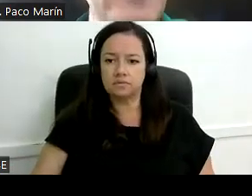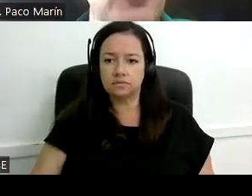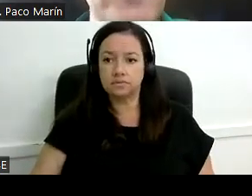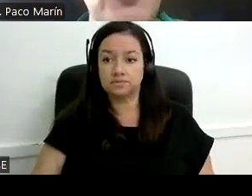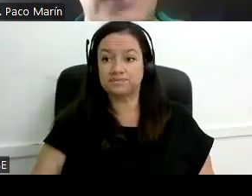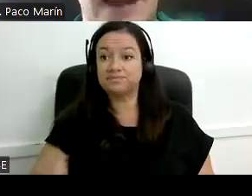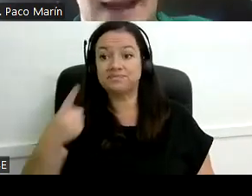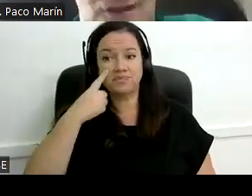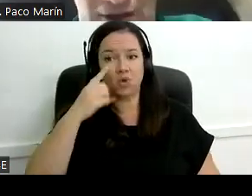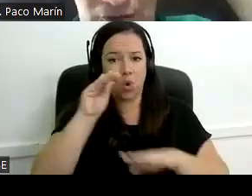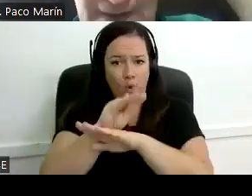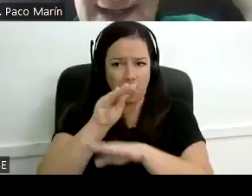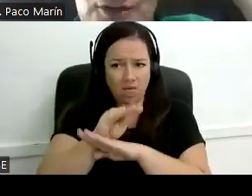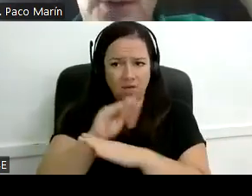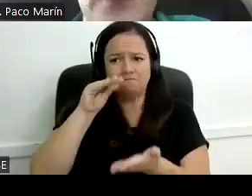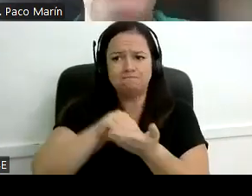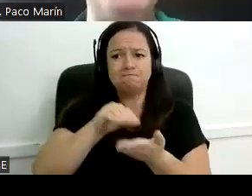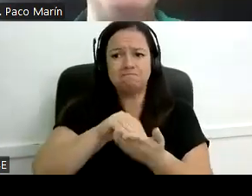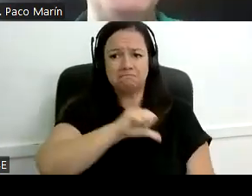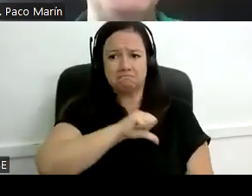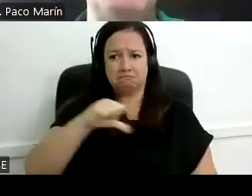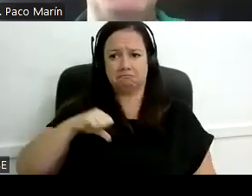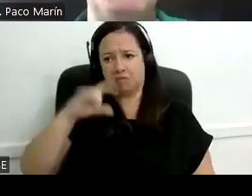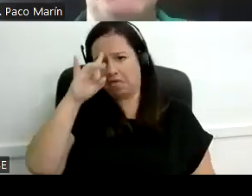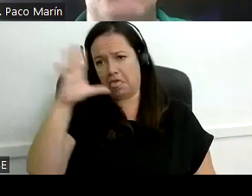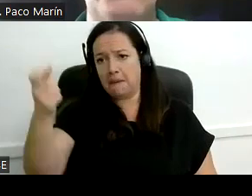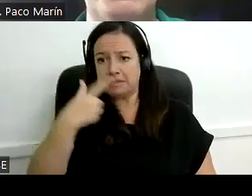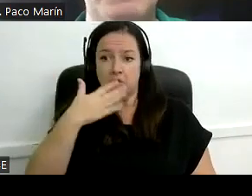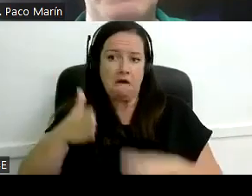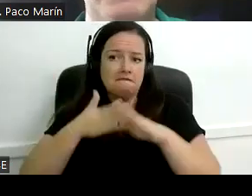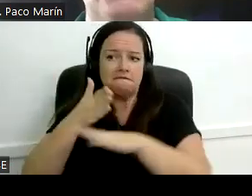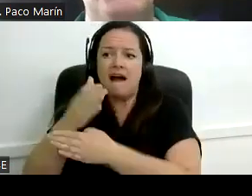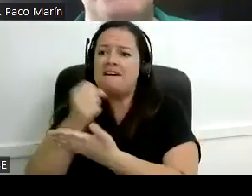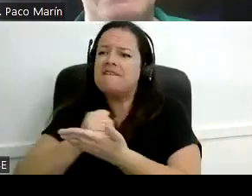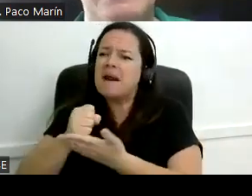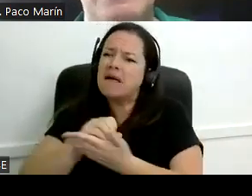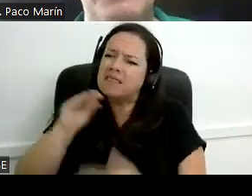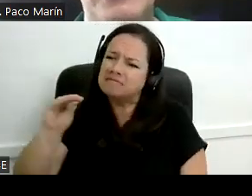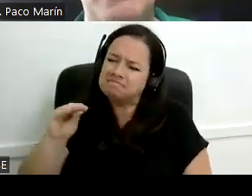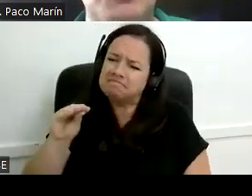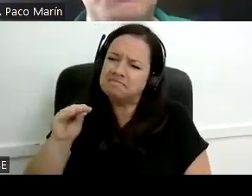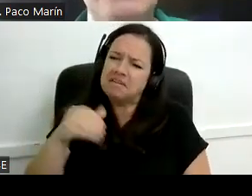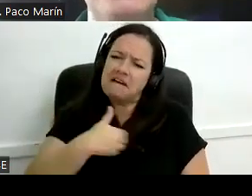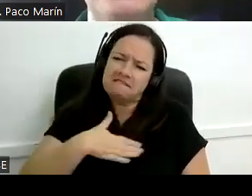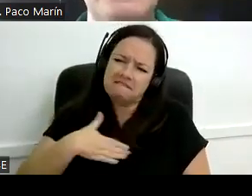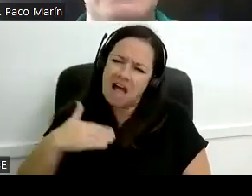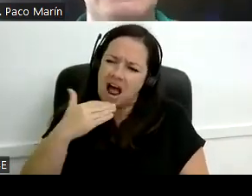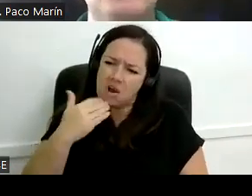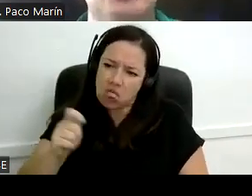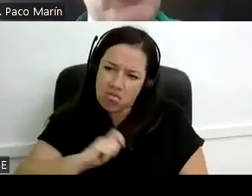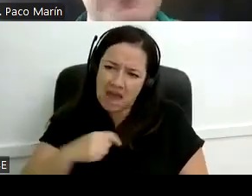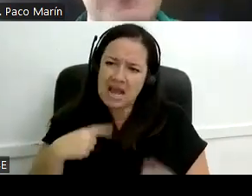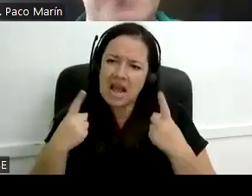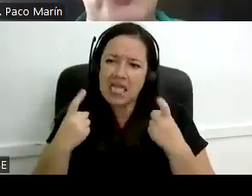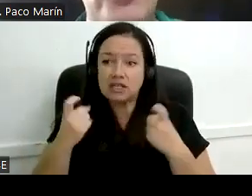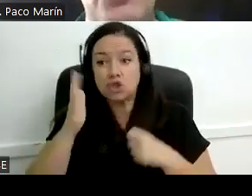Hemos de tener cuidado con la automedicación, porque en la farmacia, por ejemplo, podemos acudir, pedir algo que nos sirva para dormir.